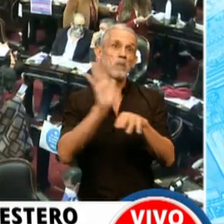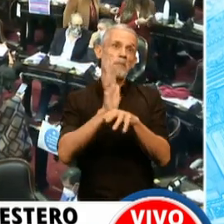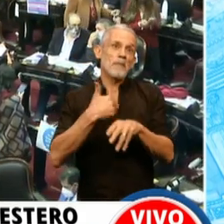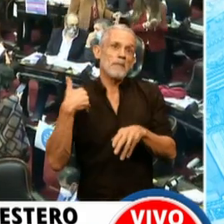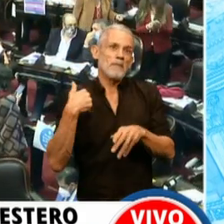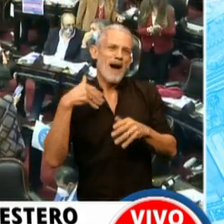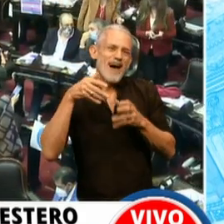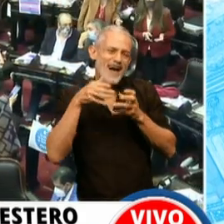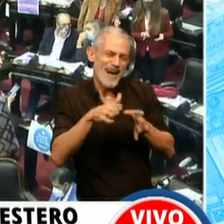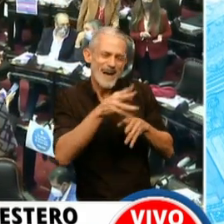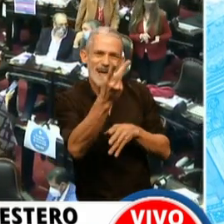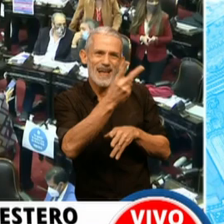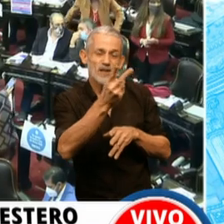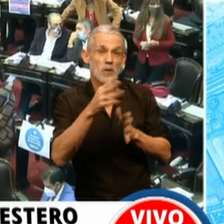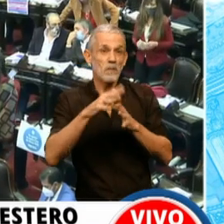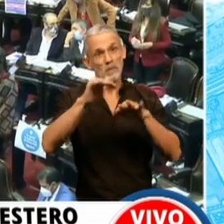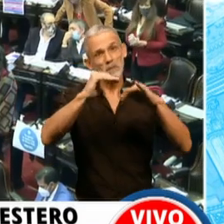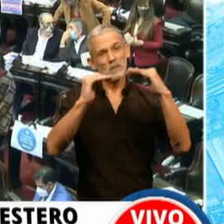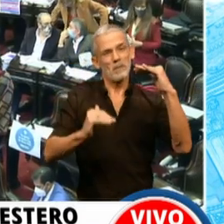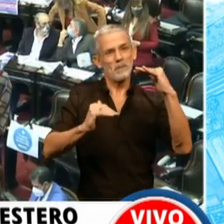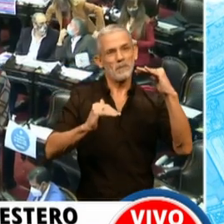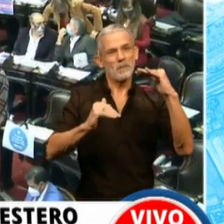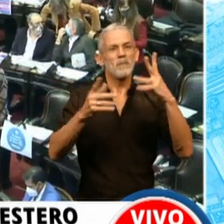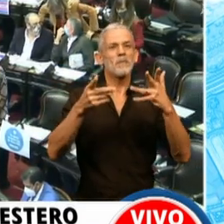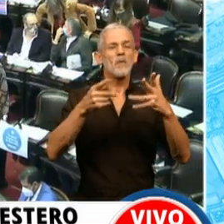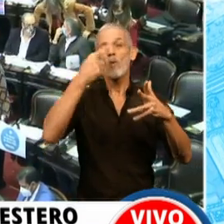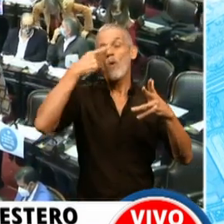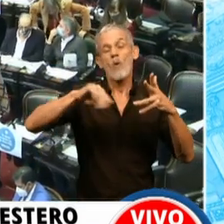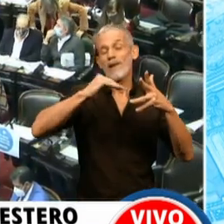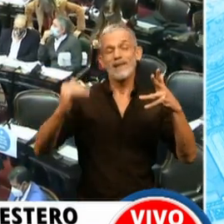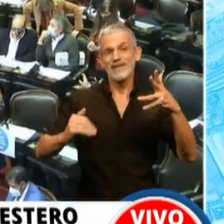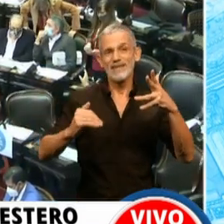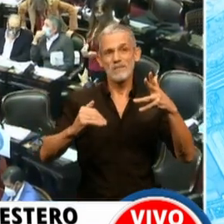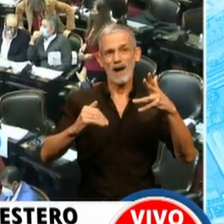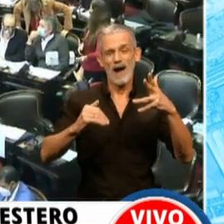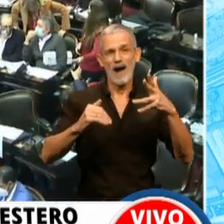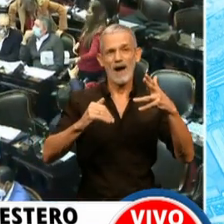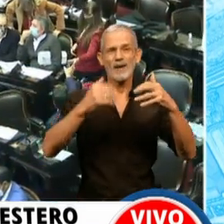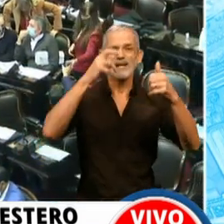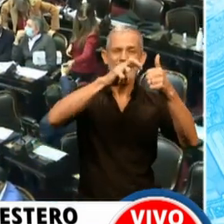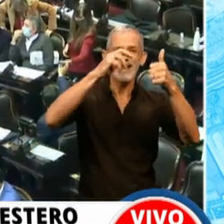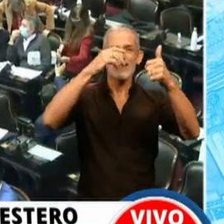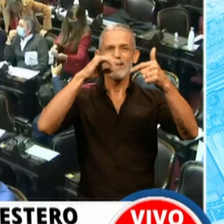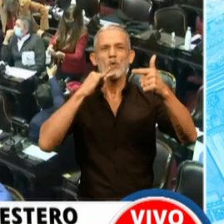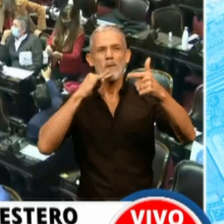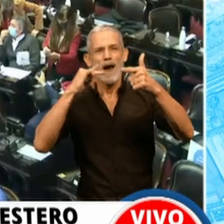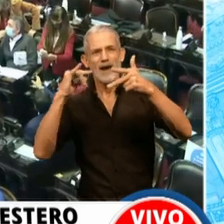ciudades queda por detrás como una última detrás de tucumán